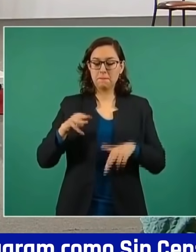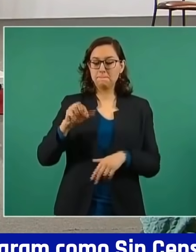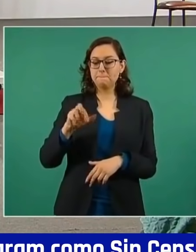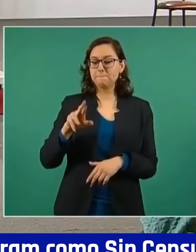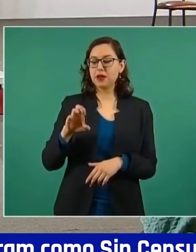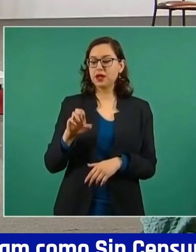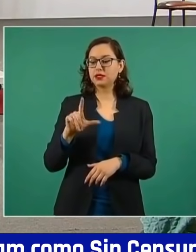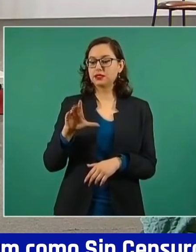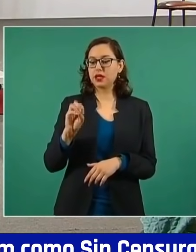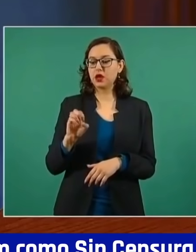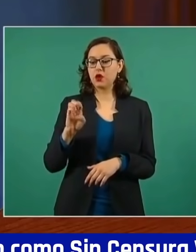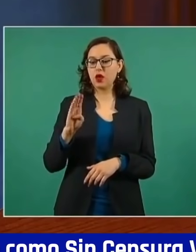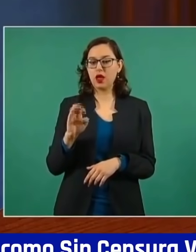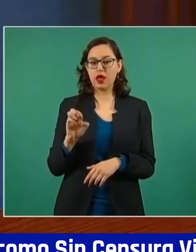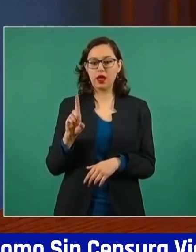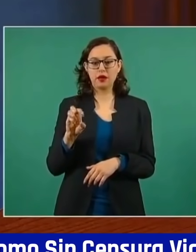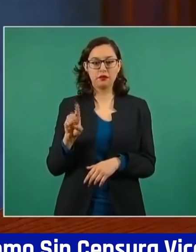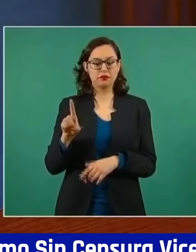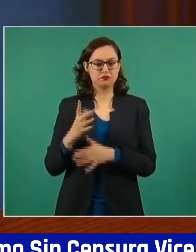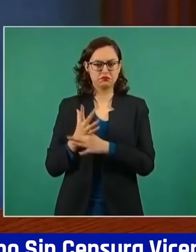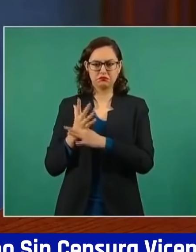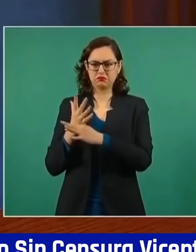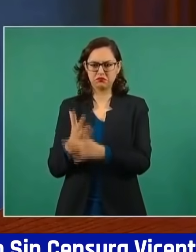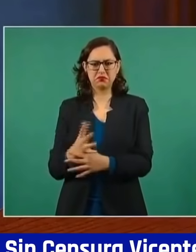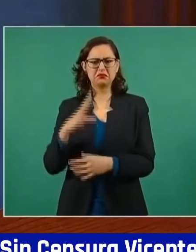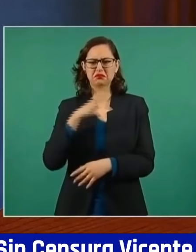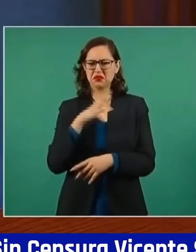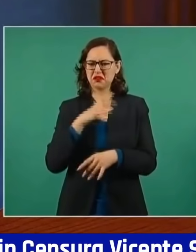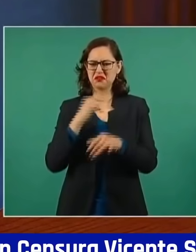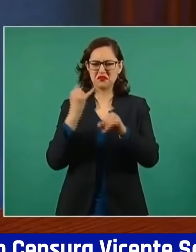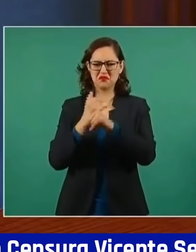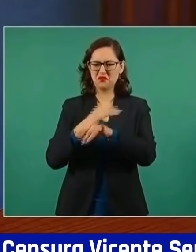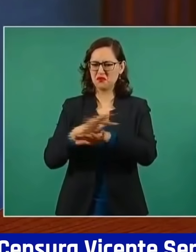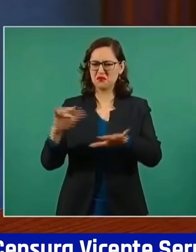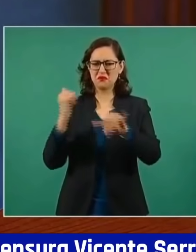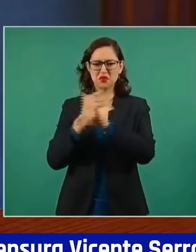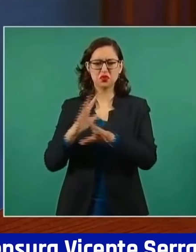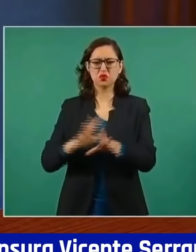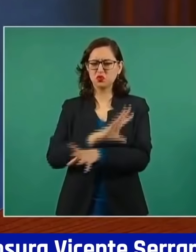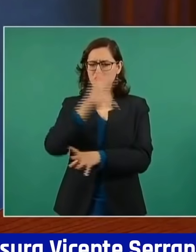dado la información suficiente y detallada al respecto, y que la farmacéutica,